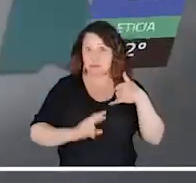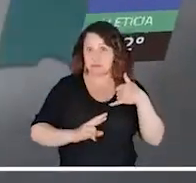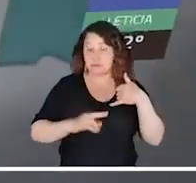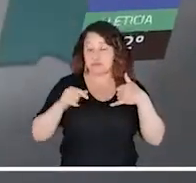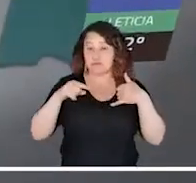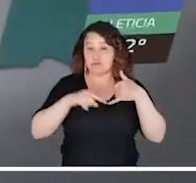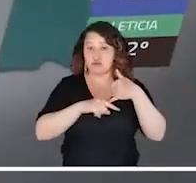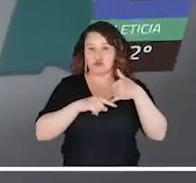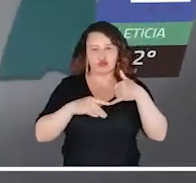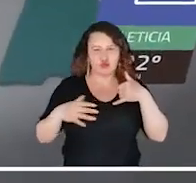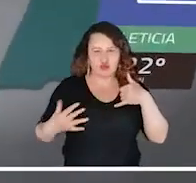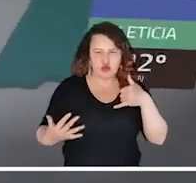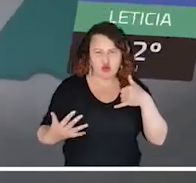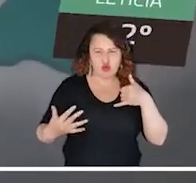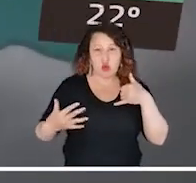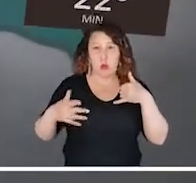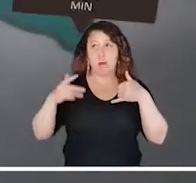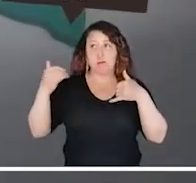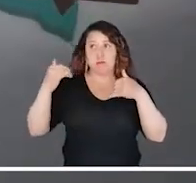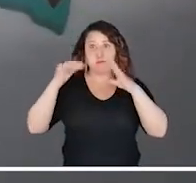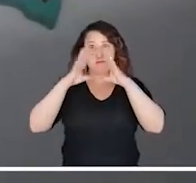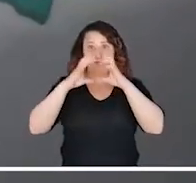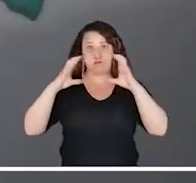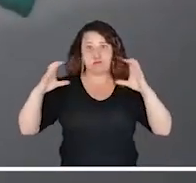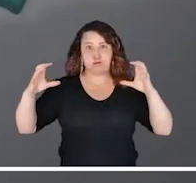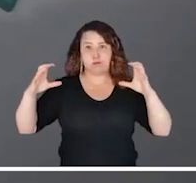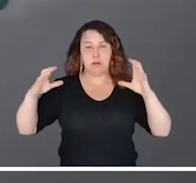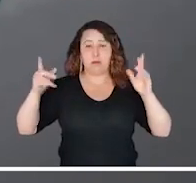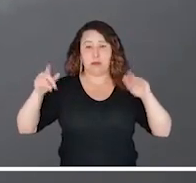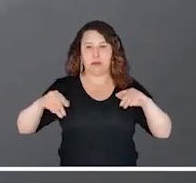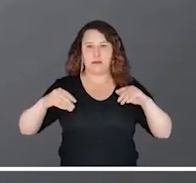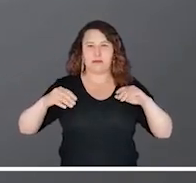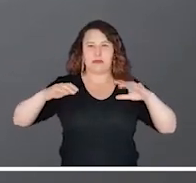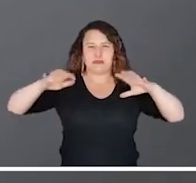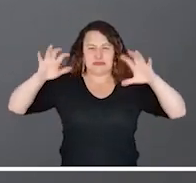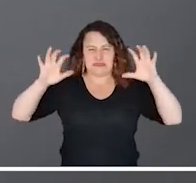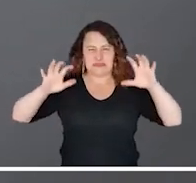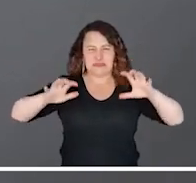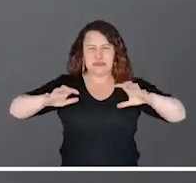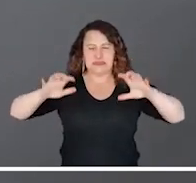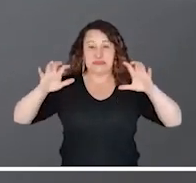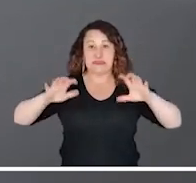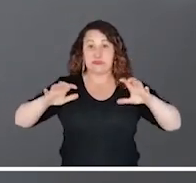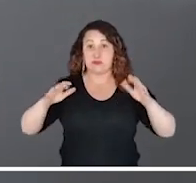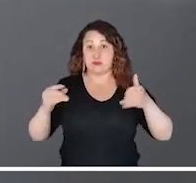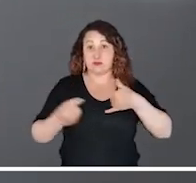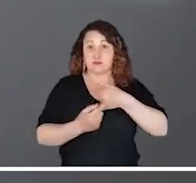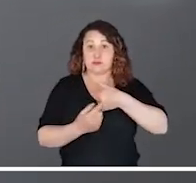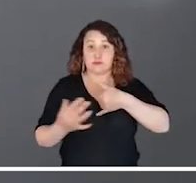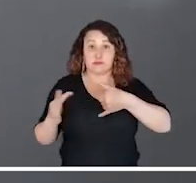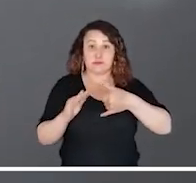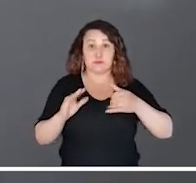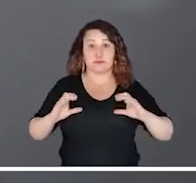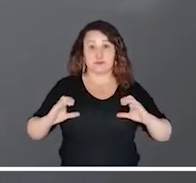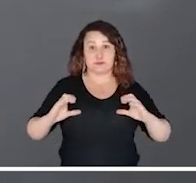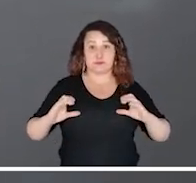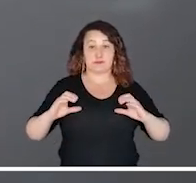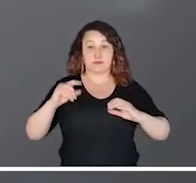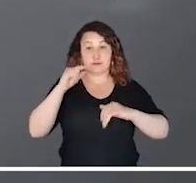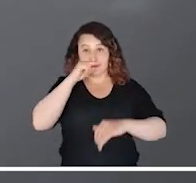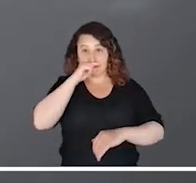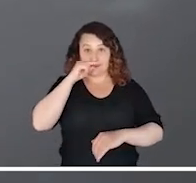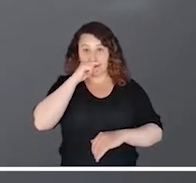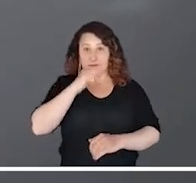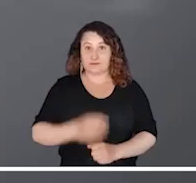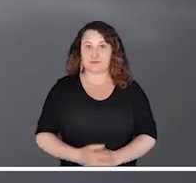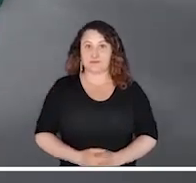la Amazonía finaliza la jornada con presencia parcial de nubes y una estela de precipitaciones moderadas en Guaviare, Caquetá